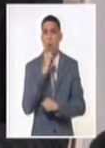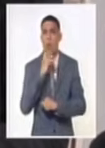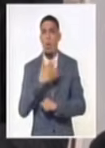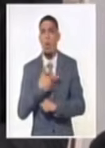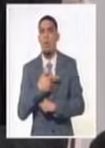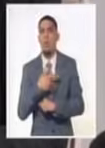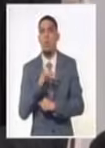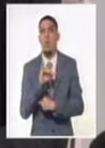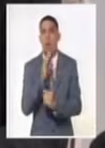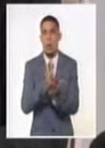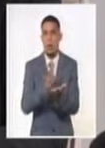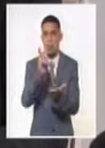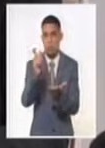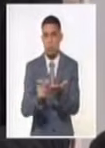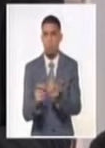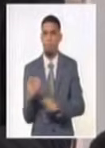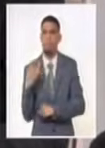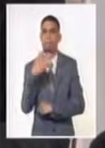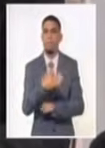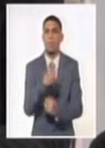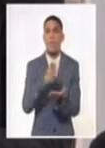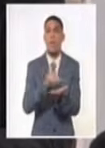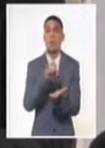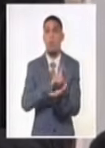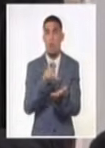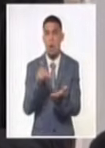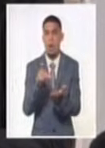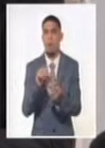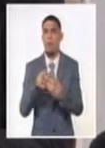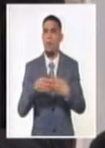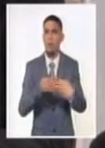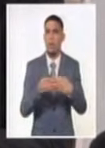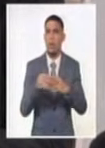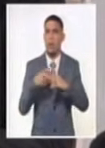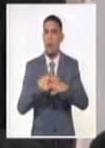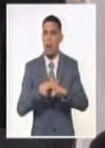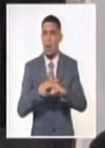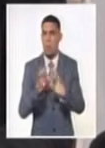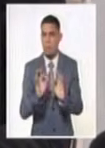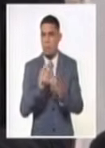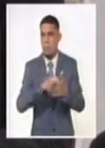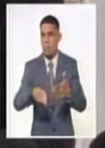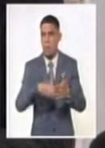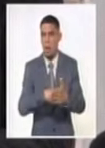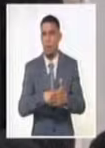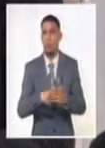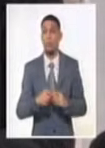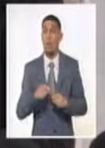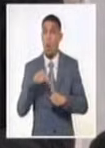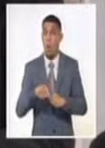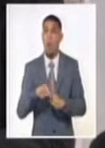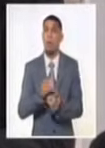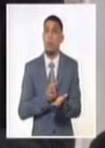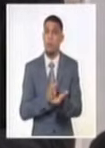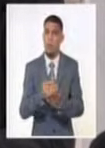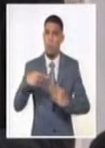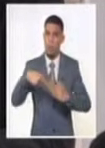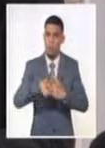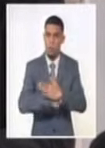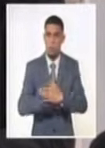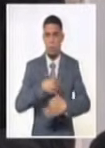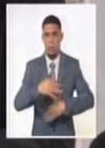necesaria flexibilización que hemos tenido que hacer como parte de estas medidas que se anunciaron y que hoy se van a